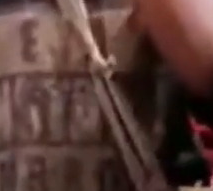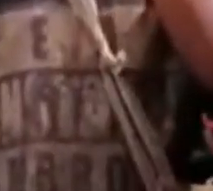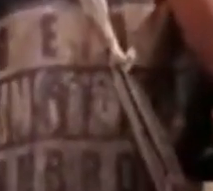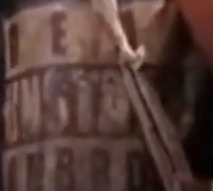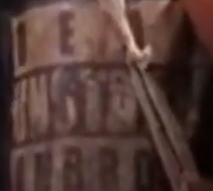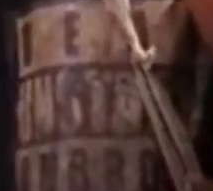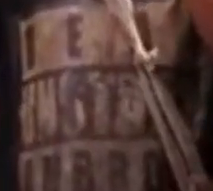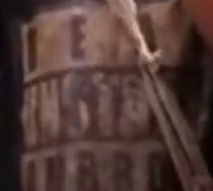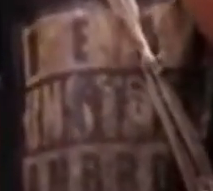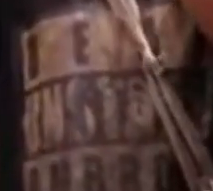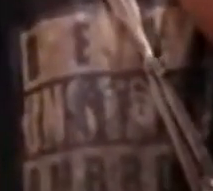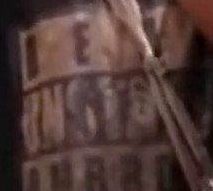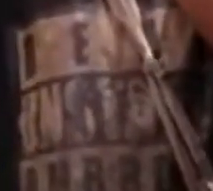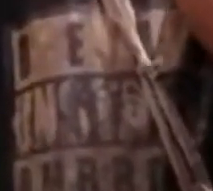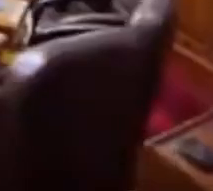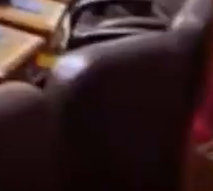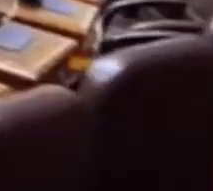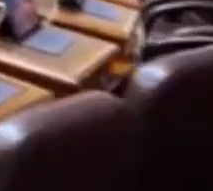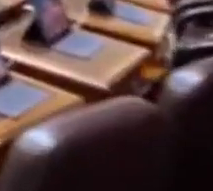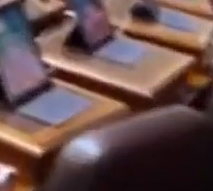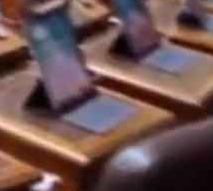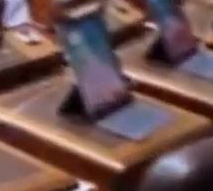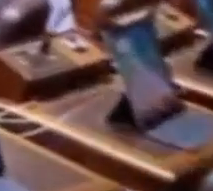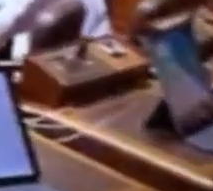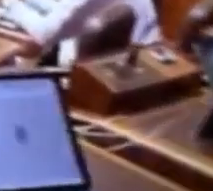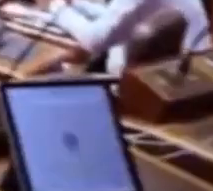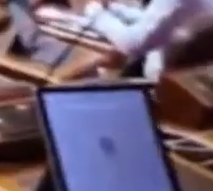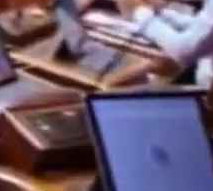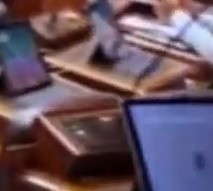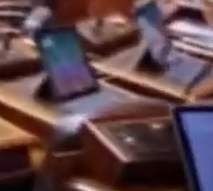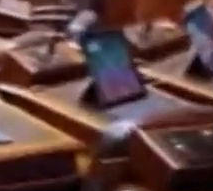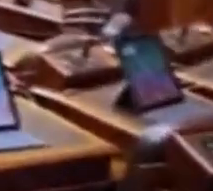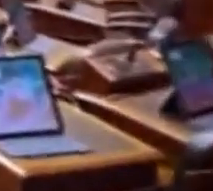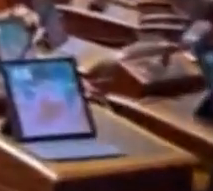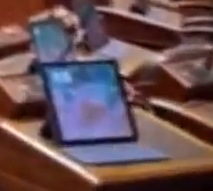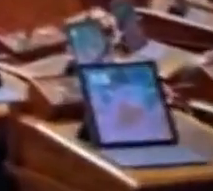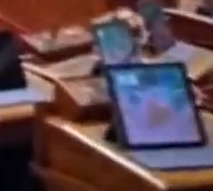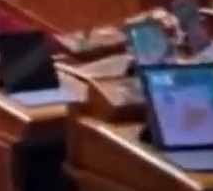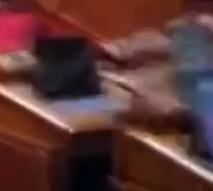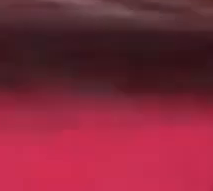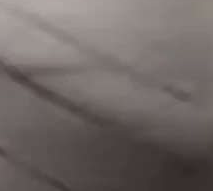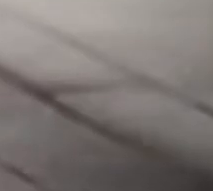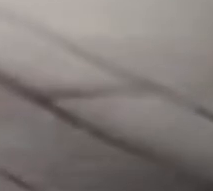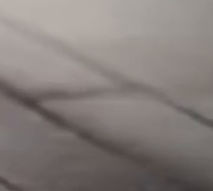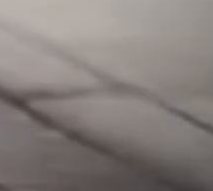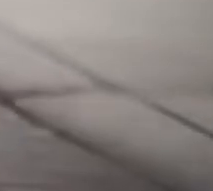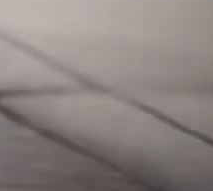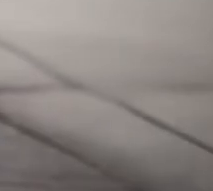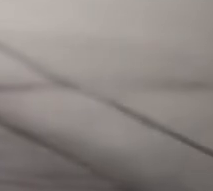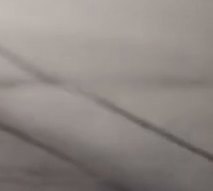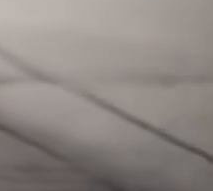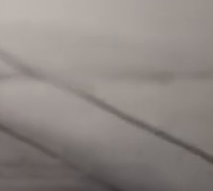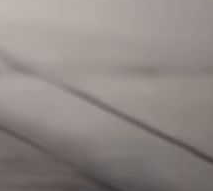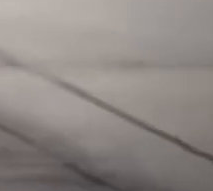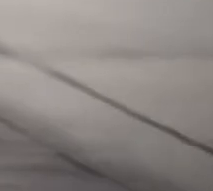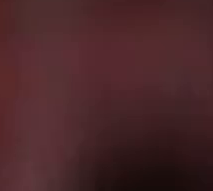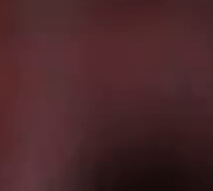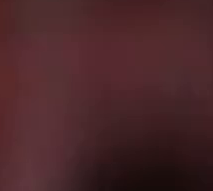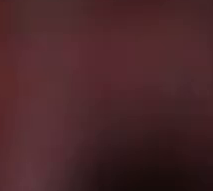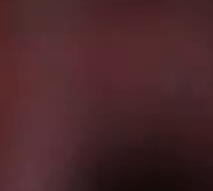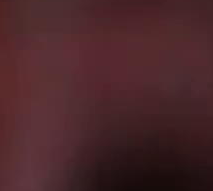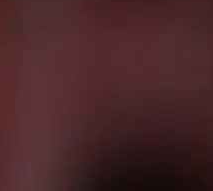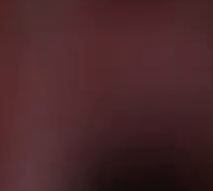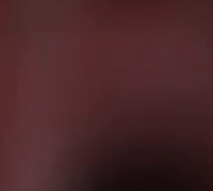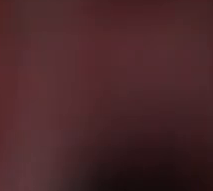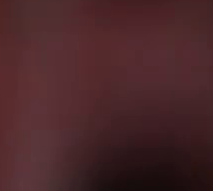No creas que no me intereso por ti. En este periodo, te escuché e hice leyes para ti,